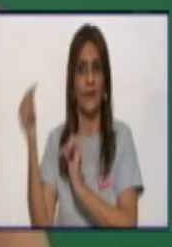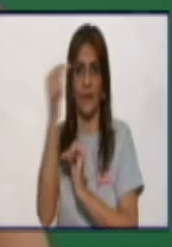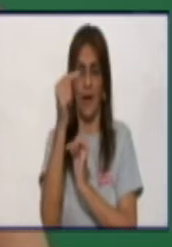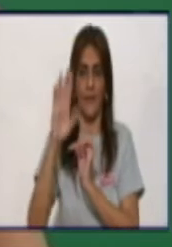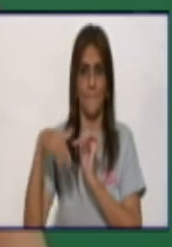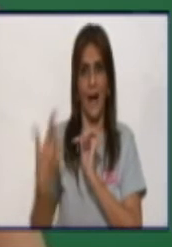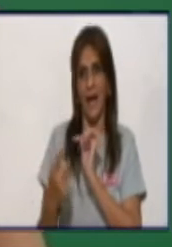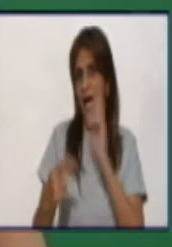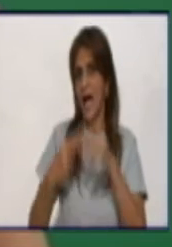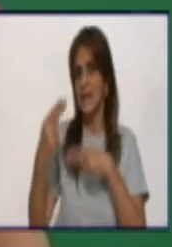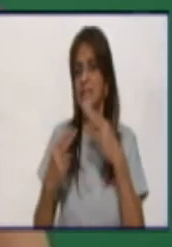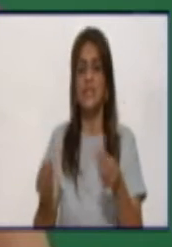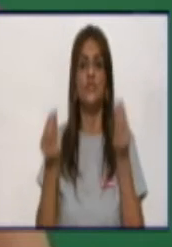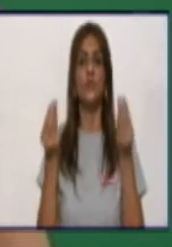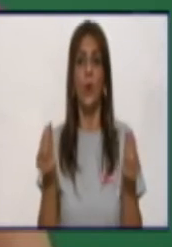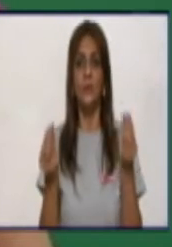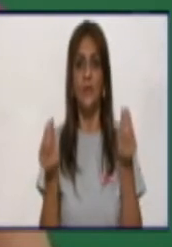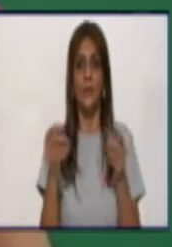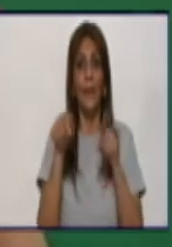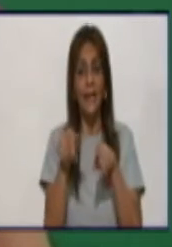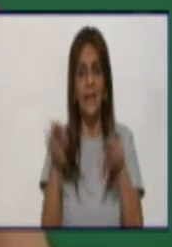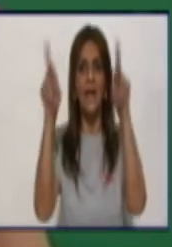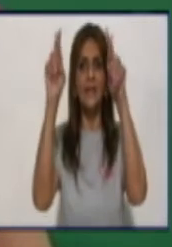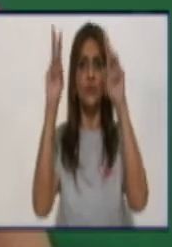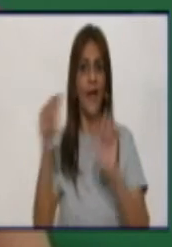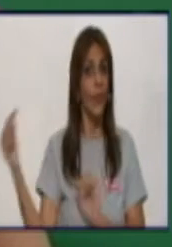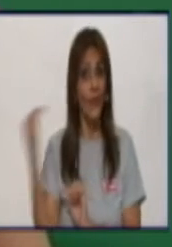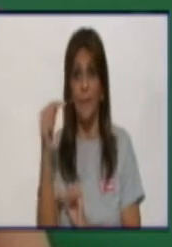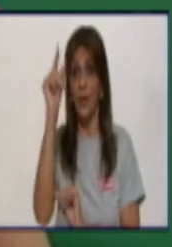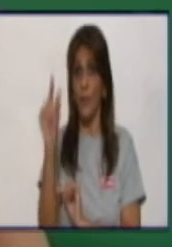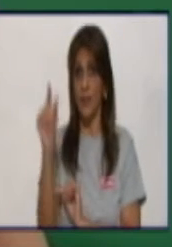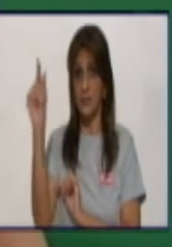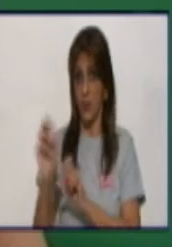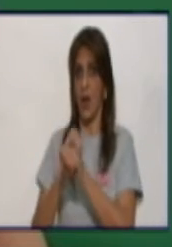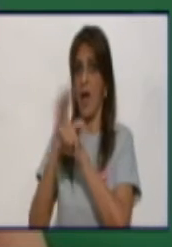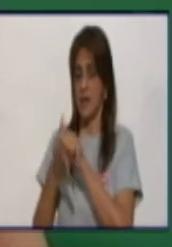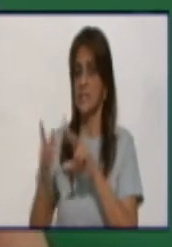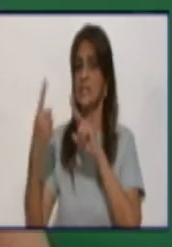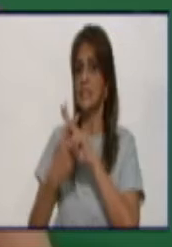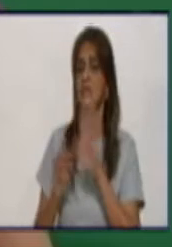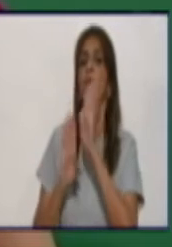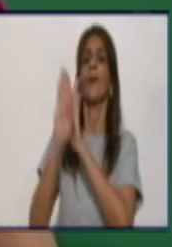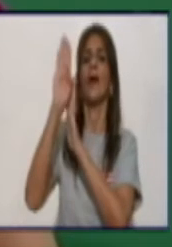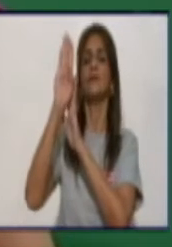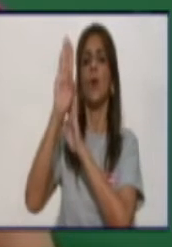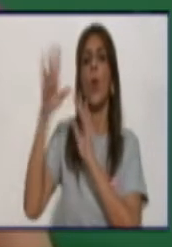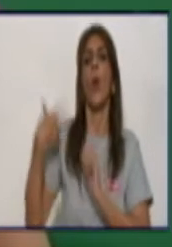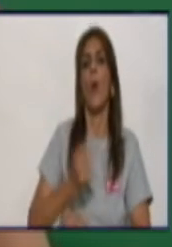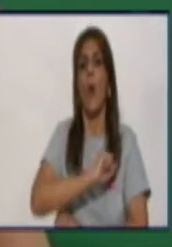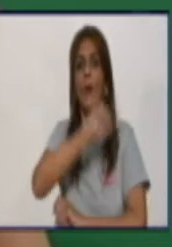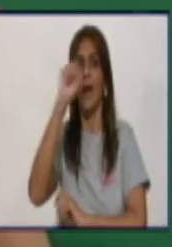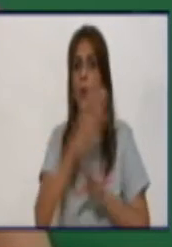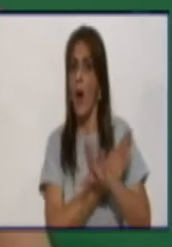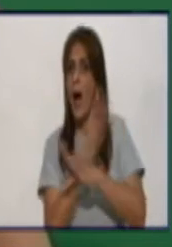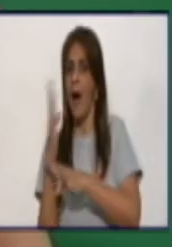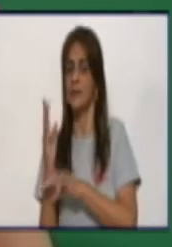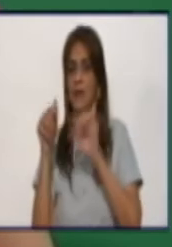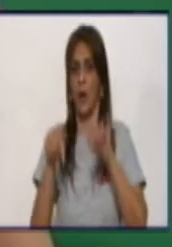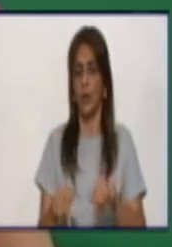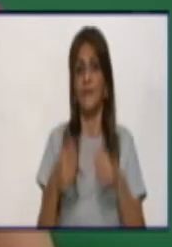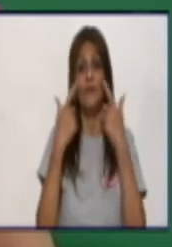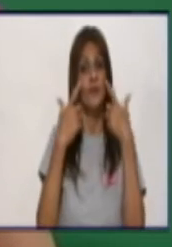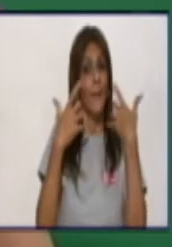este resultado e incluso y superando lo que hemos logrado hasta este momento como prioridad fundamental en nuestro